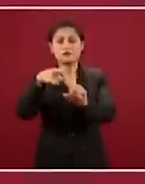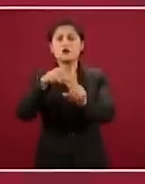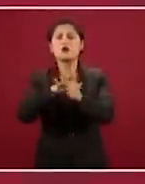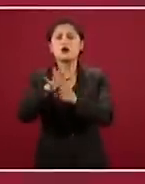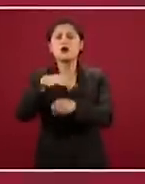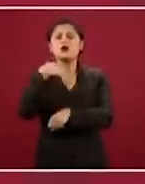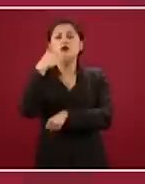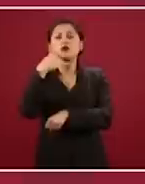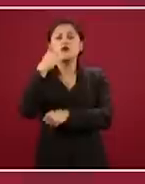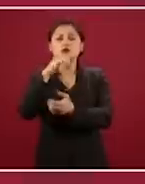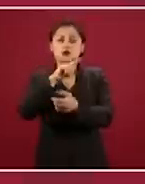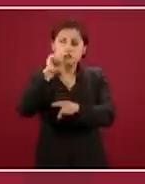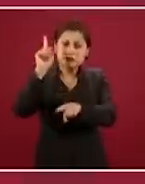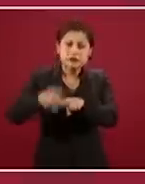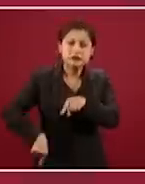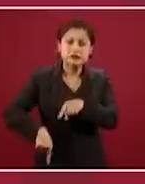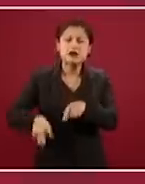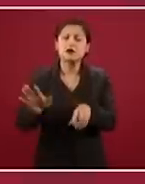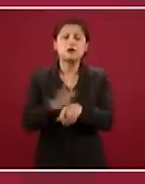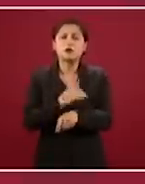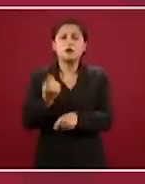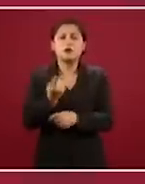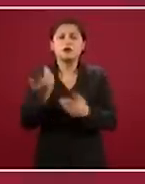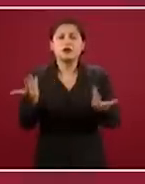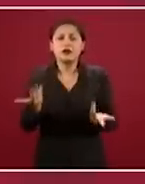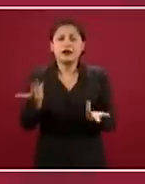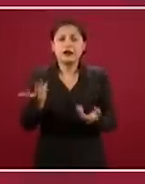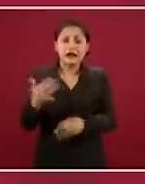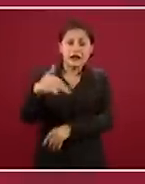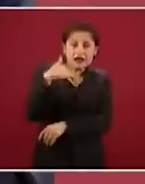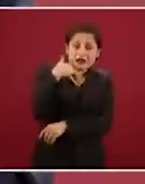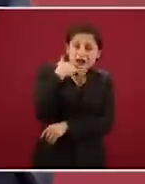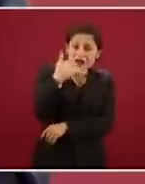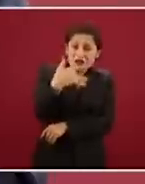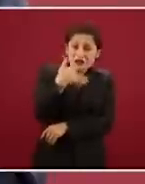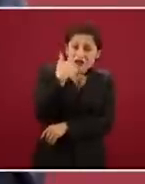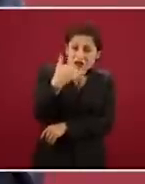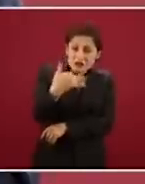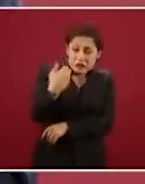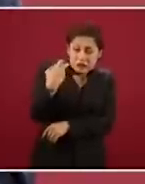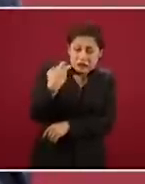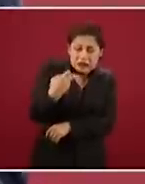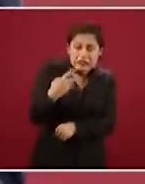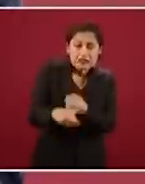Porque la corrupción es la causa principal